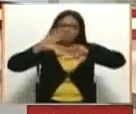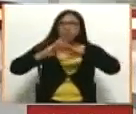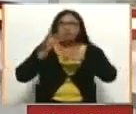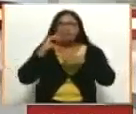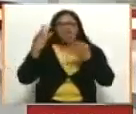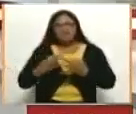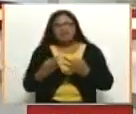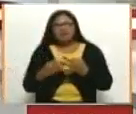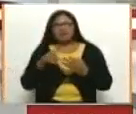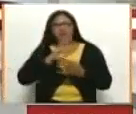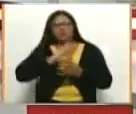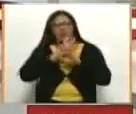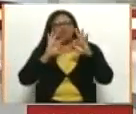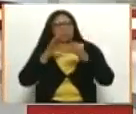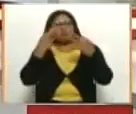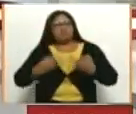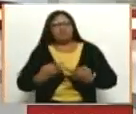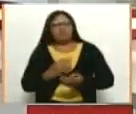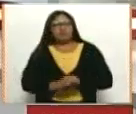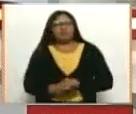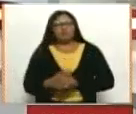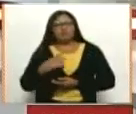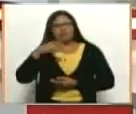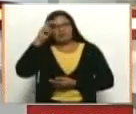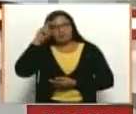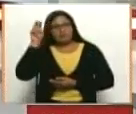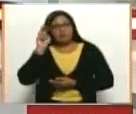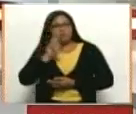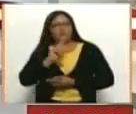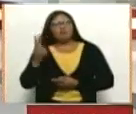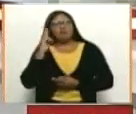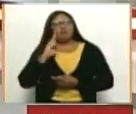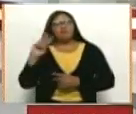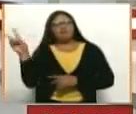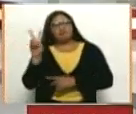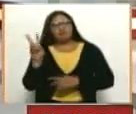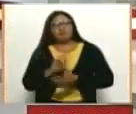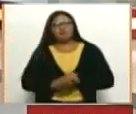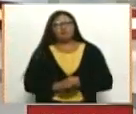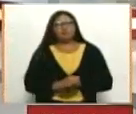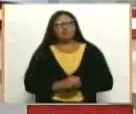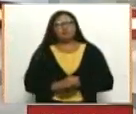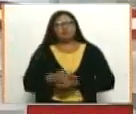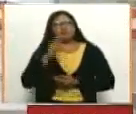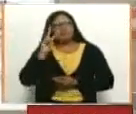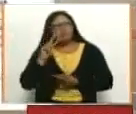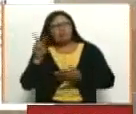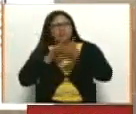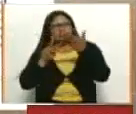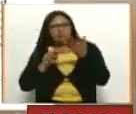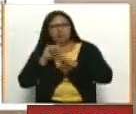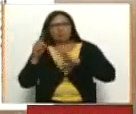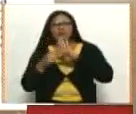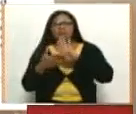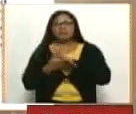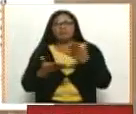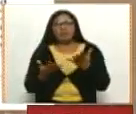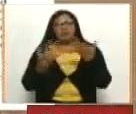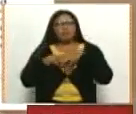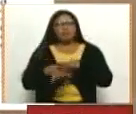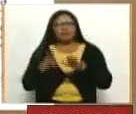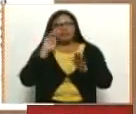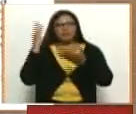emitido una nota oficial por parte de la Cancillería de la República Bolivariana de Venezuela. Acá está y vamos a darle lectura de manera íntegra.